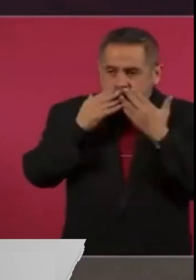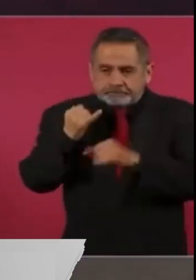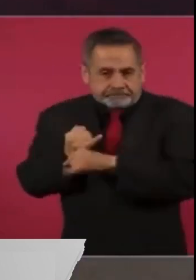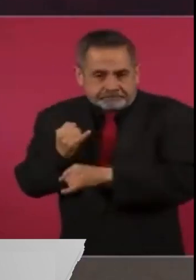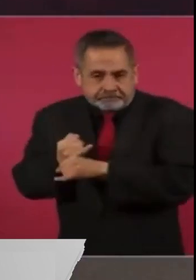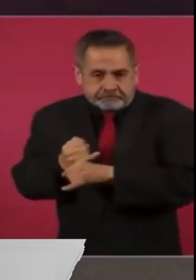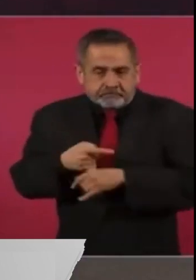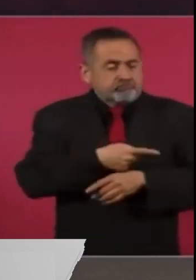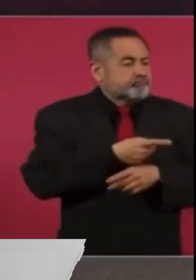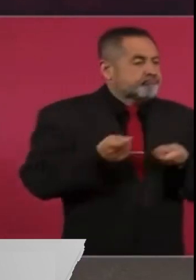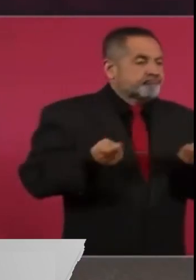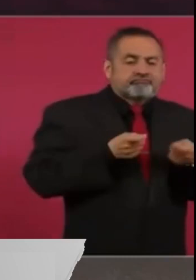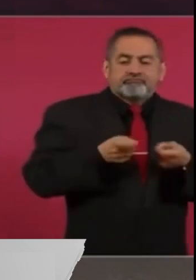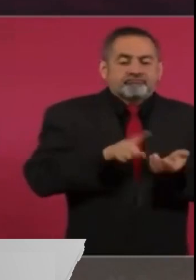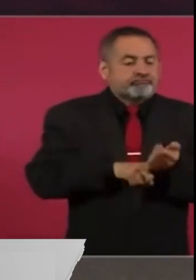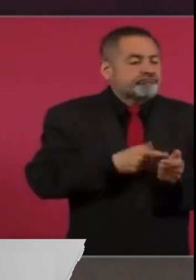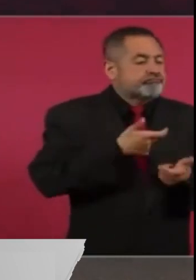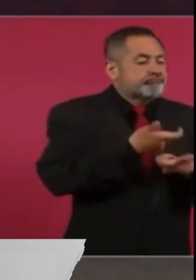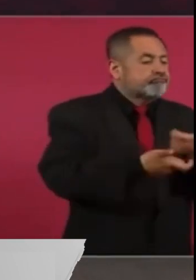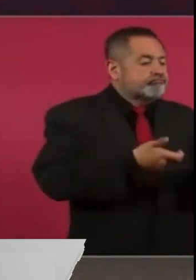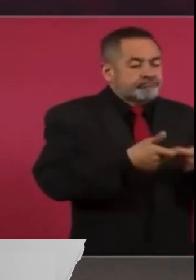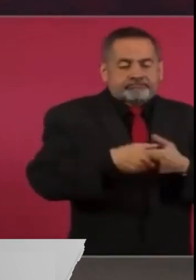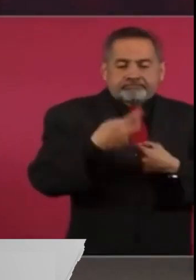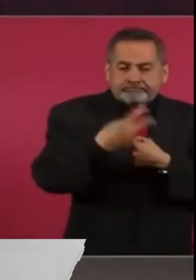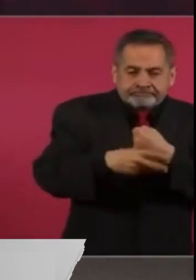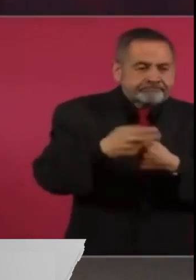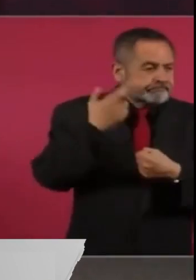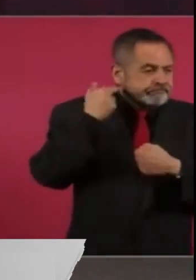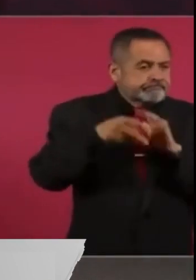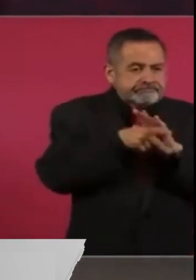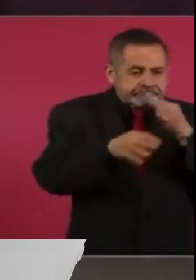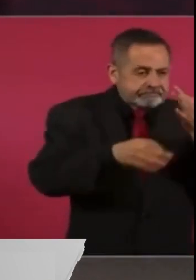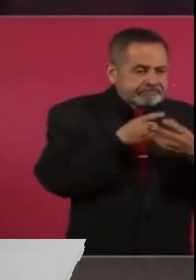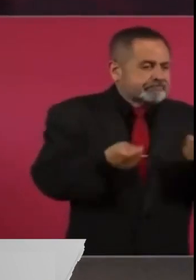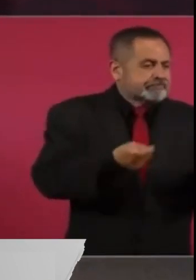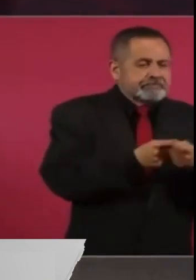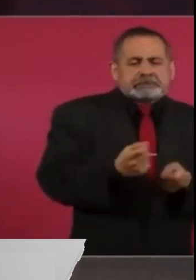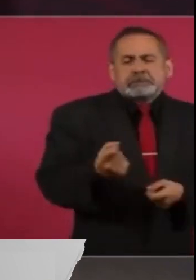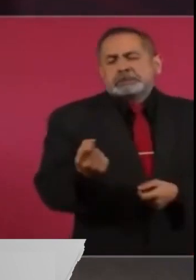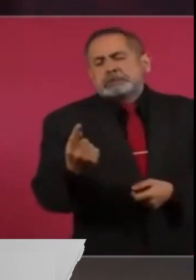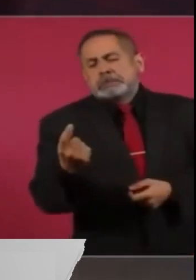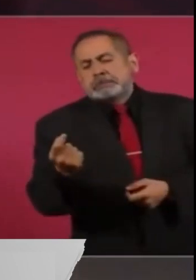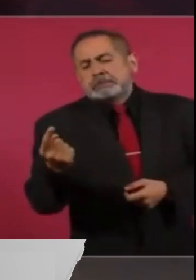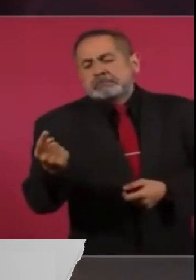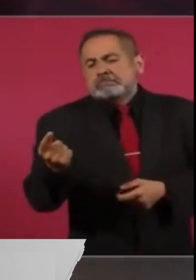todos los medios, algunos